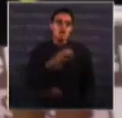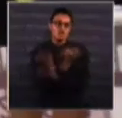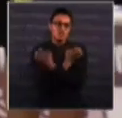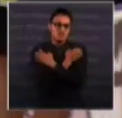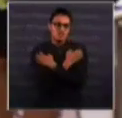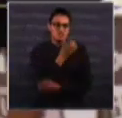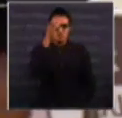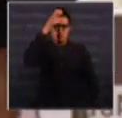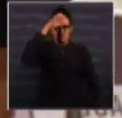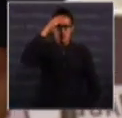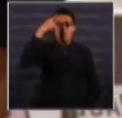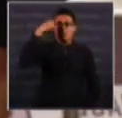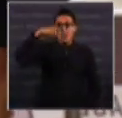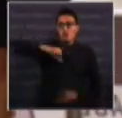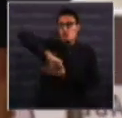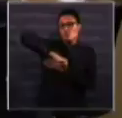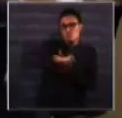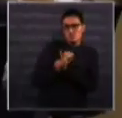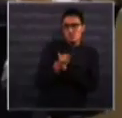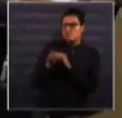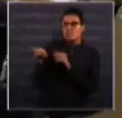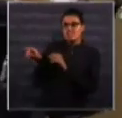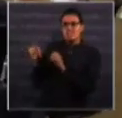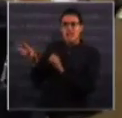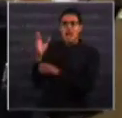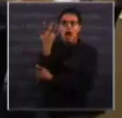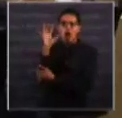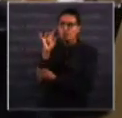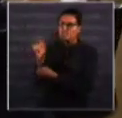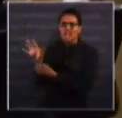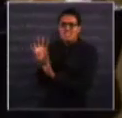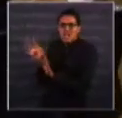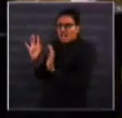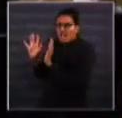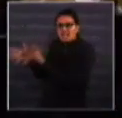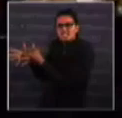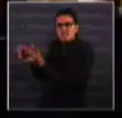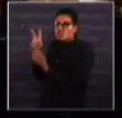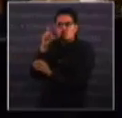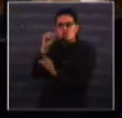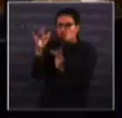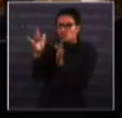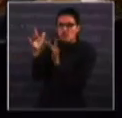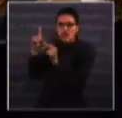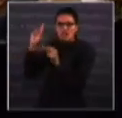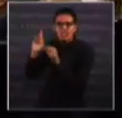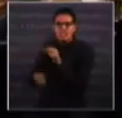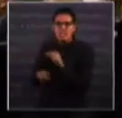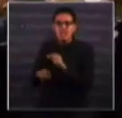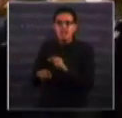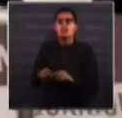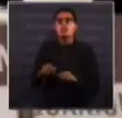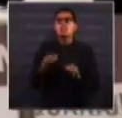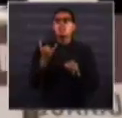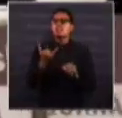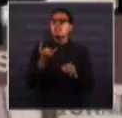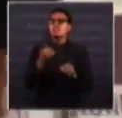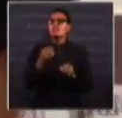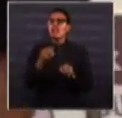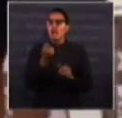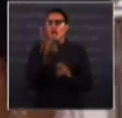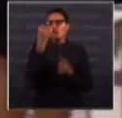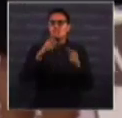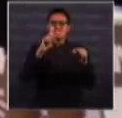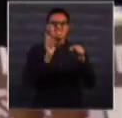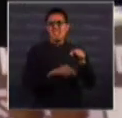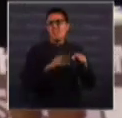que existe. Y cuando digo de una reforma de ley que la Federación no lo permita, es porque la